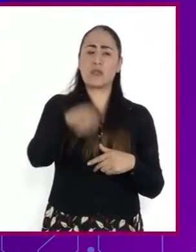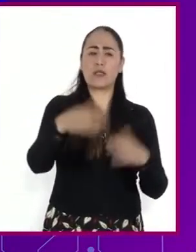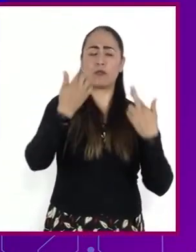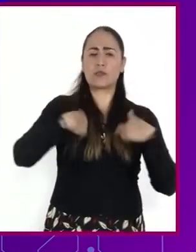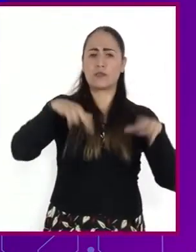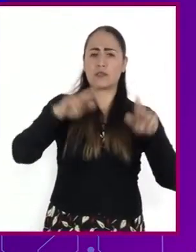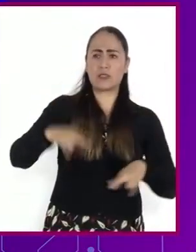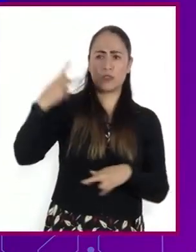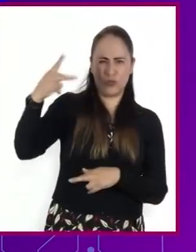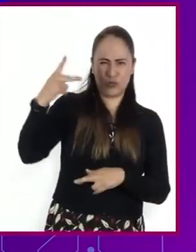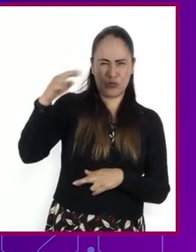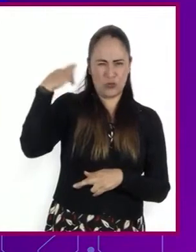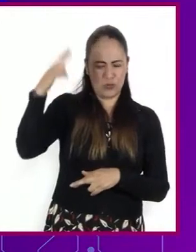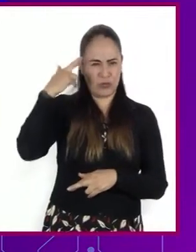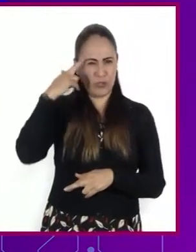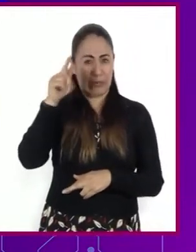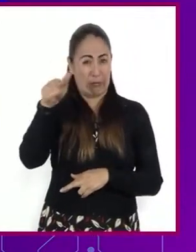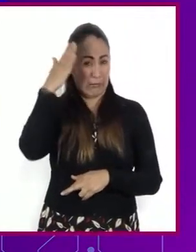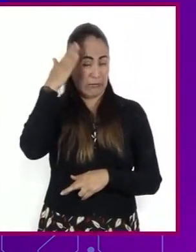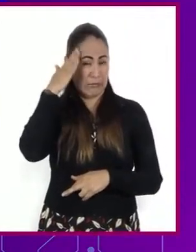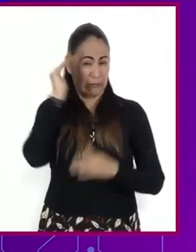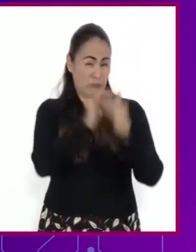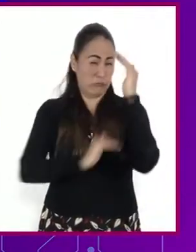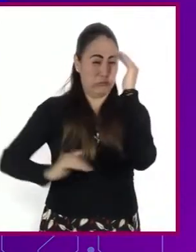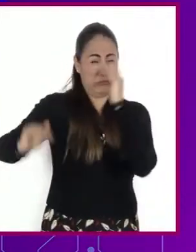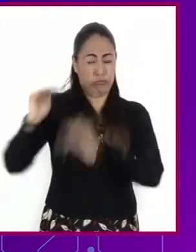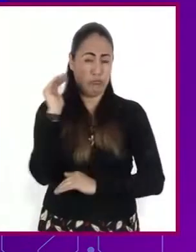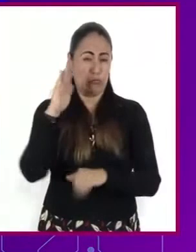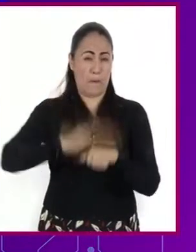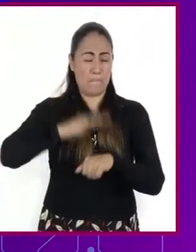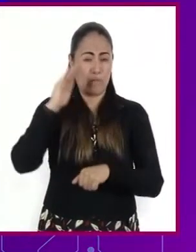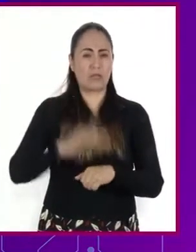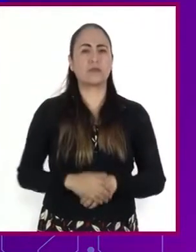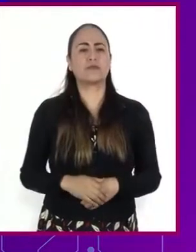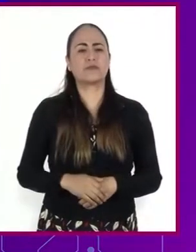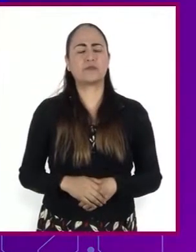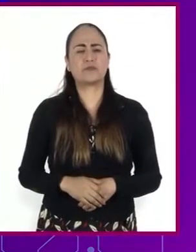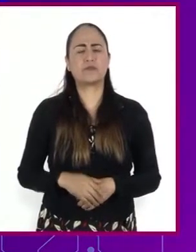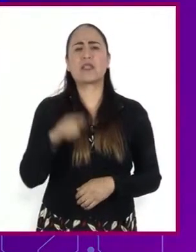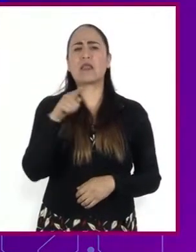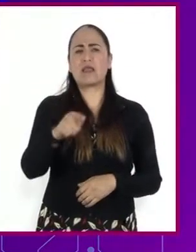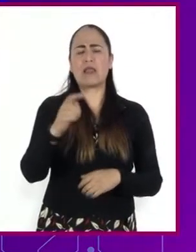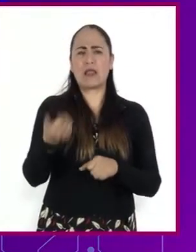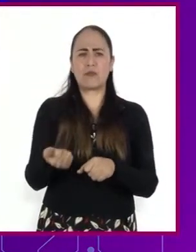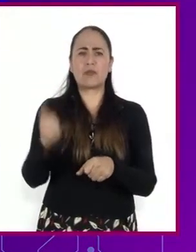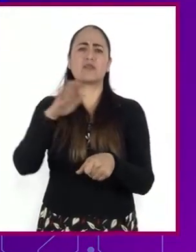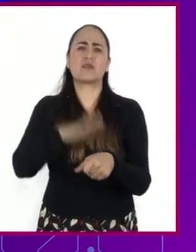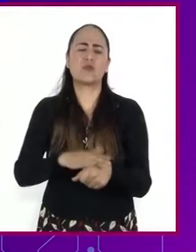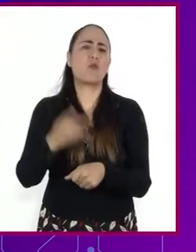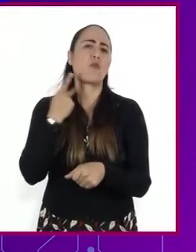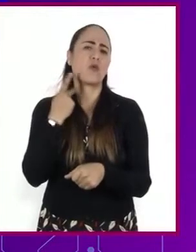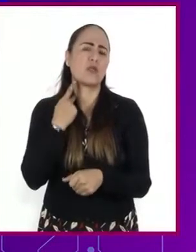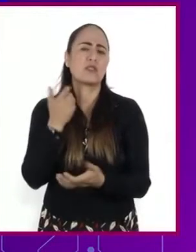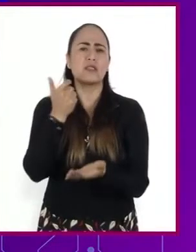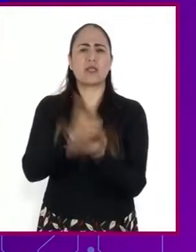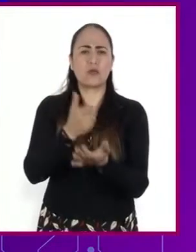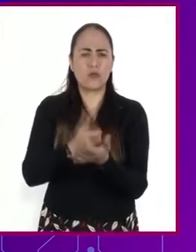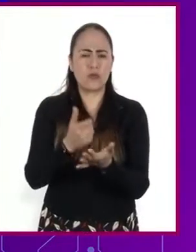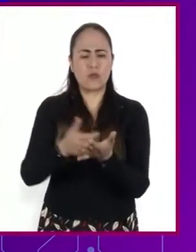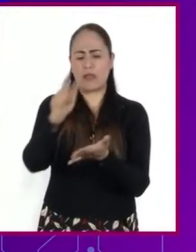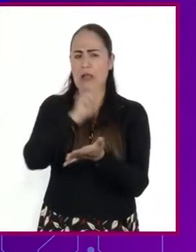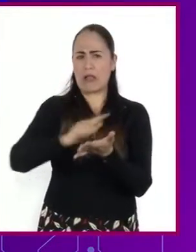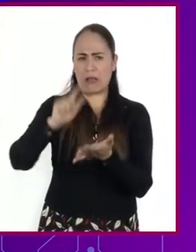antiguo. Así, surgieron nuevas instituciones políticas y formas de propiedad de la tierra. Las instituciones legales